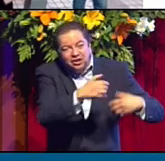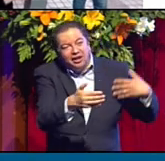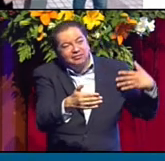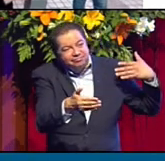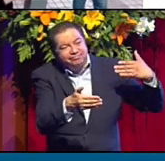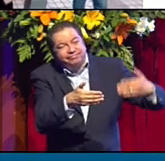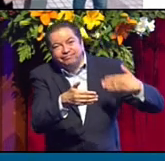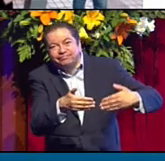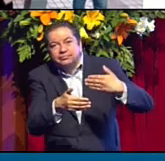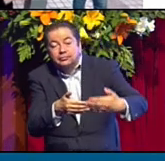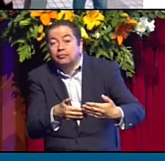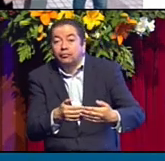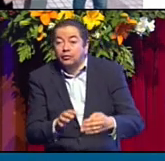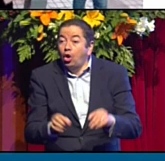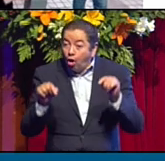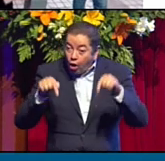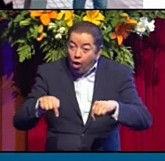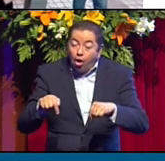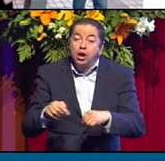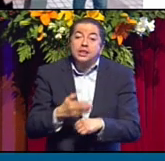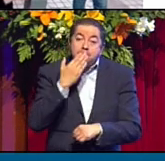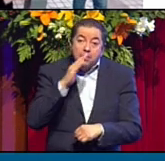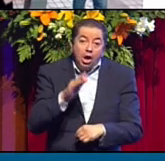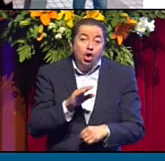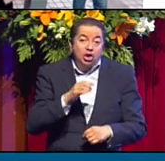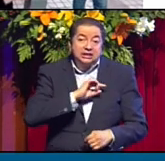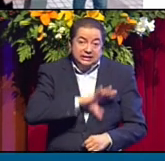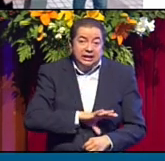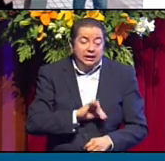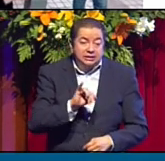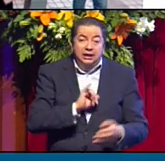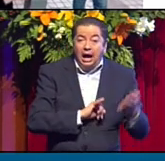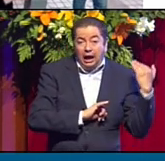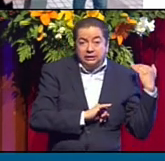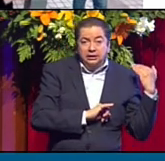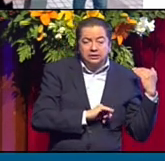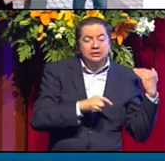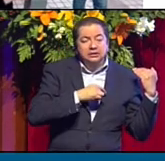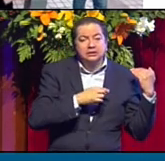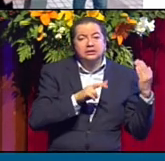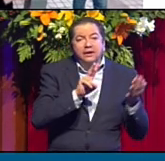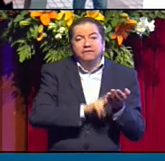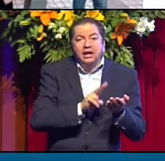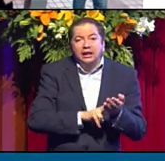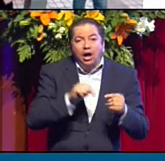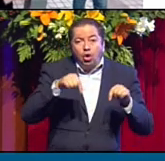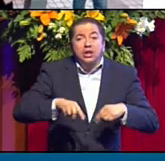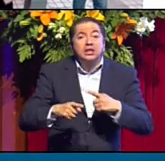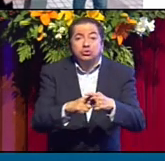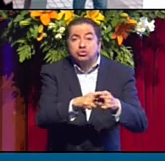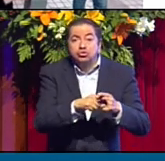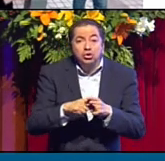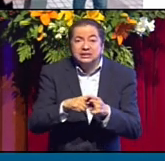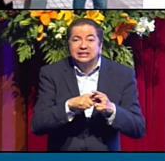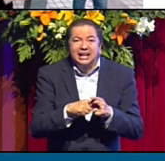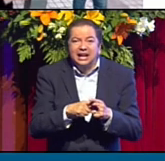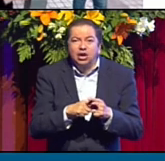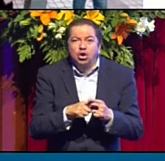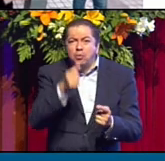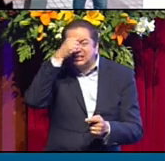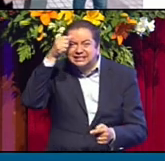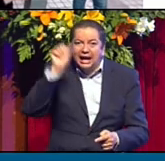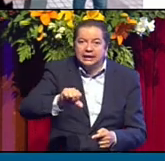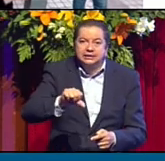Y si es verdad que hoy día es un mejor país Chile que el de ayer, y si es verdad que hoy día, efectivamente, tenemos una sociedad que